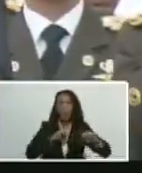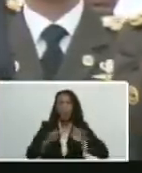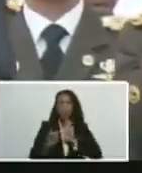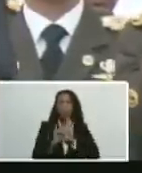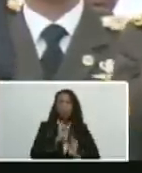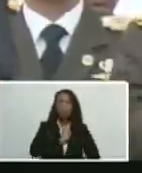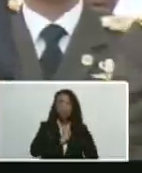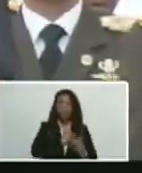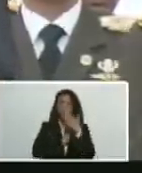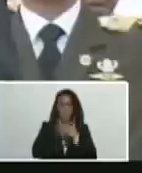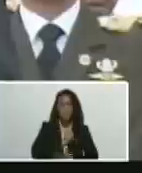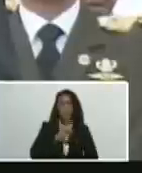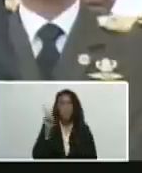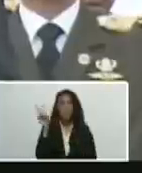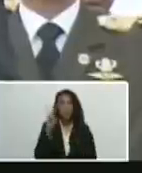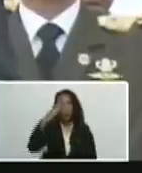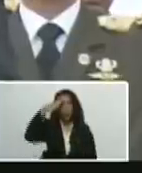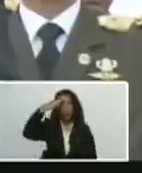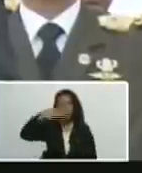identidad